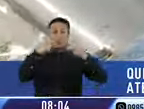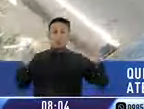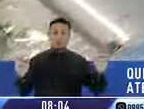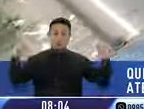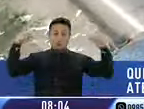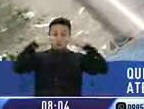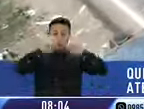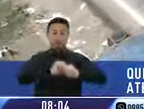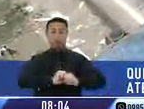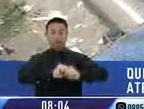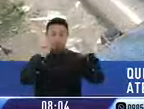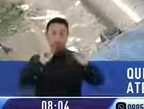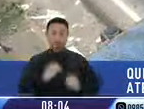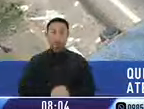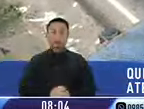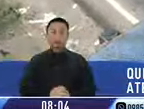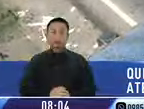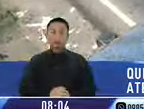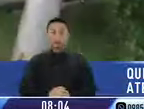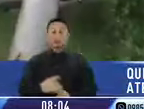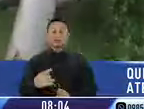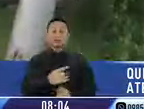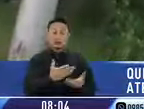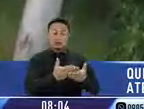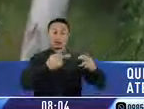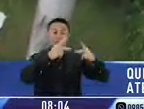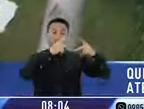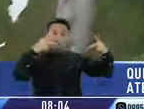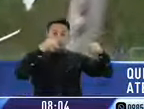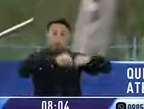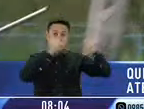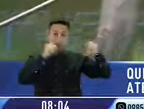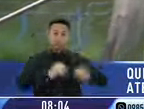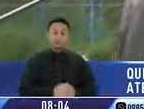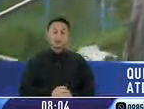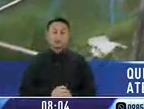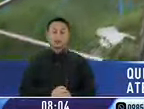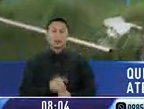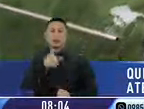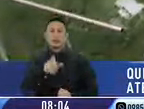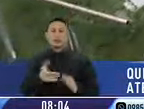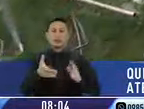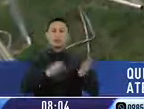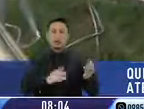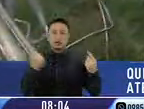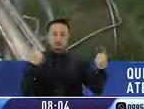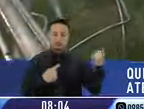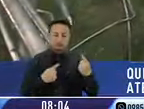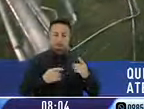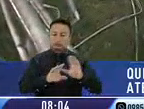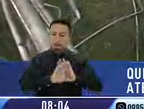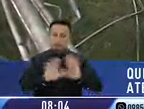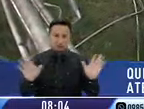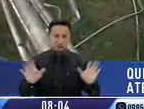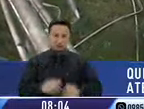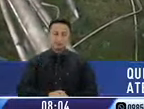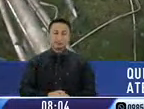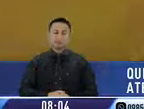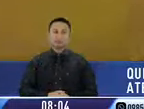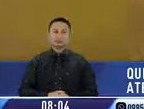puente peatonal la explosión dejó daños materiales ventajosamente no hubo afectación a personas ni